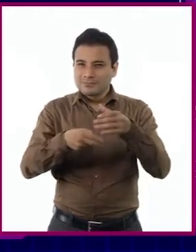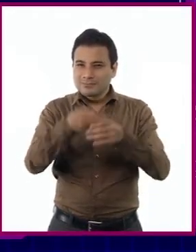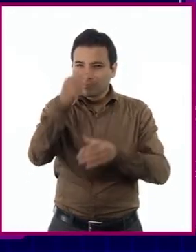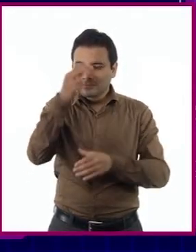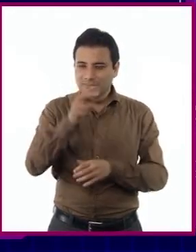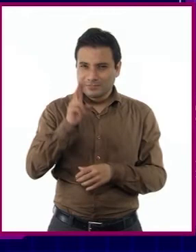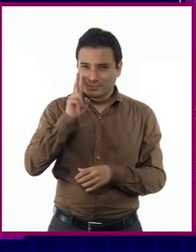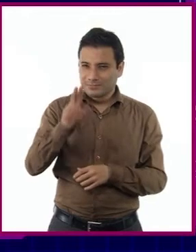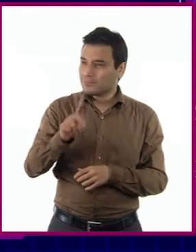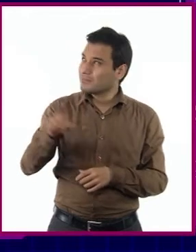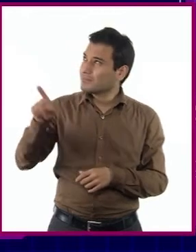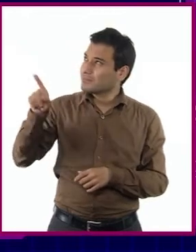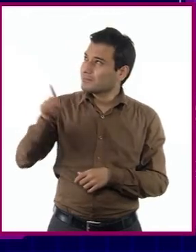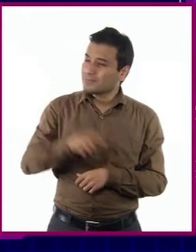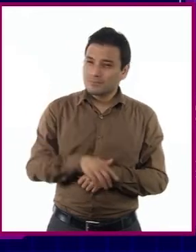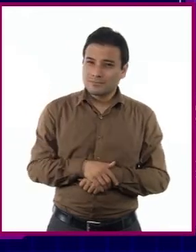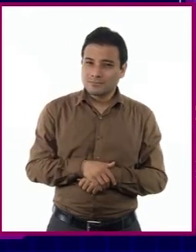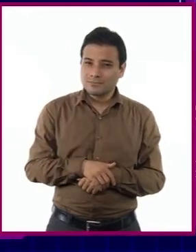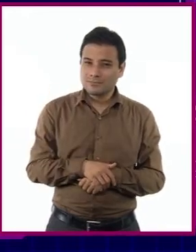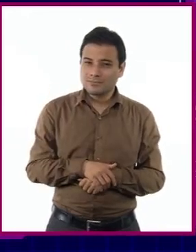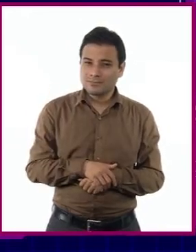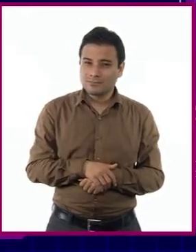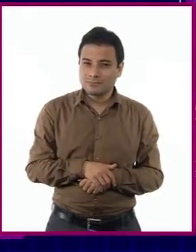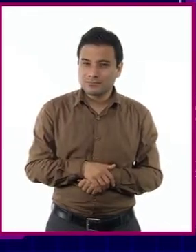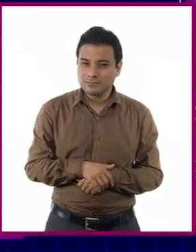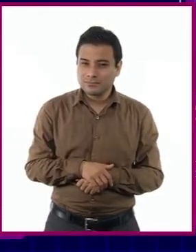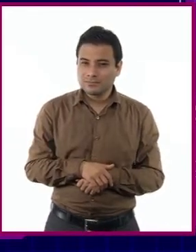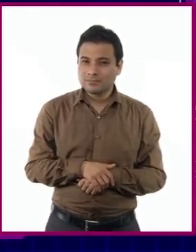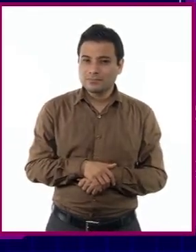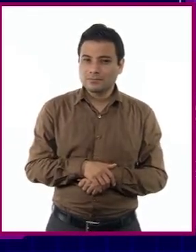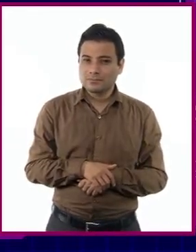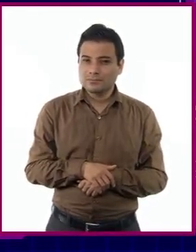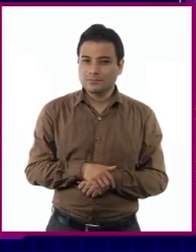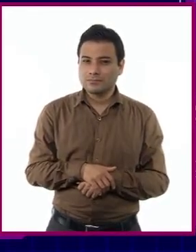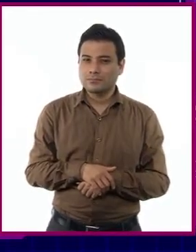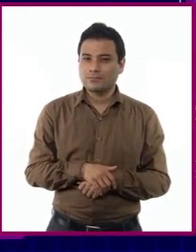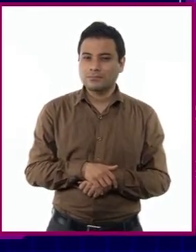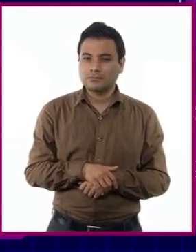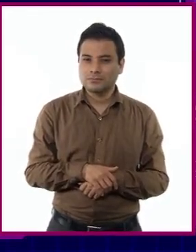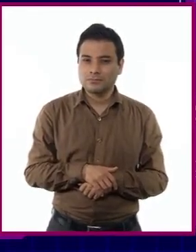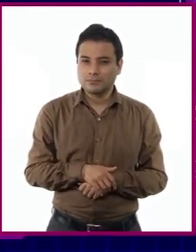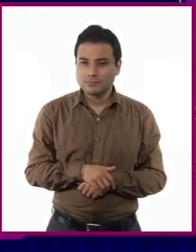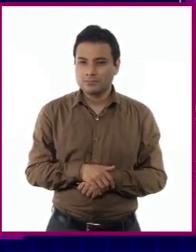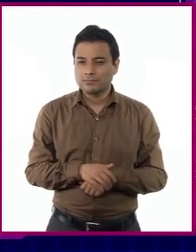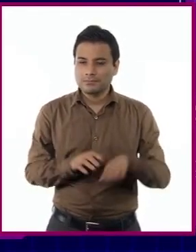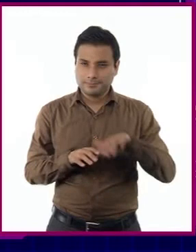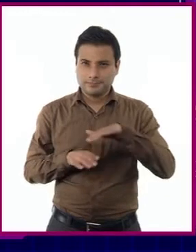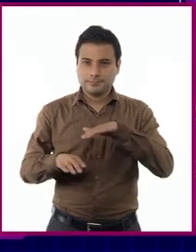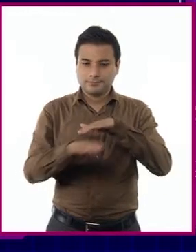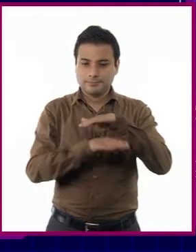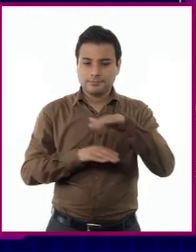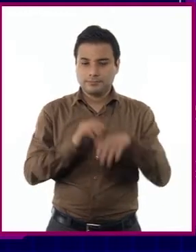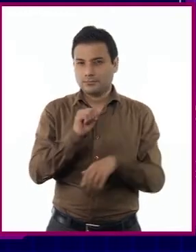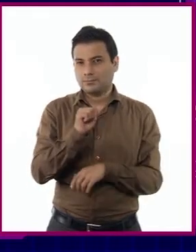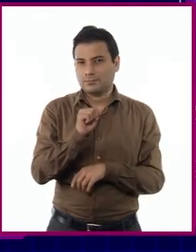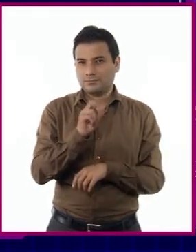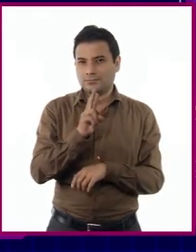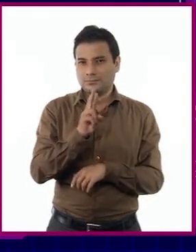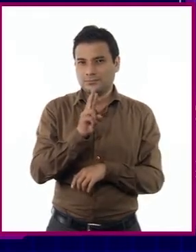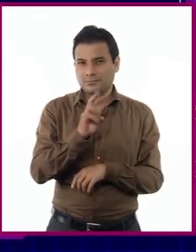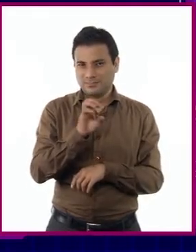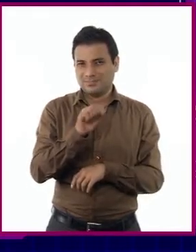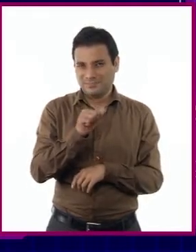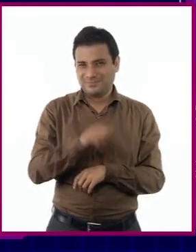base del arreglo notarán una diferencia entre el área de la base del prisma recto y el área de la base del